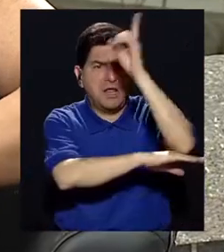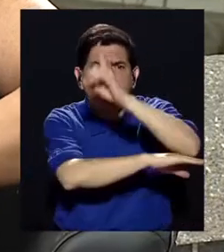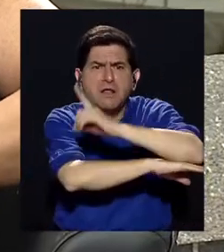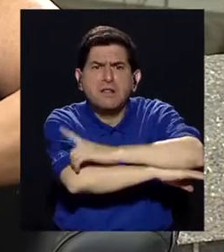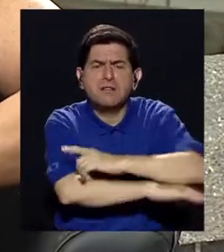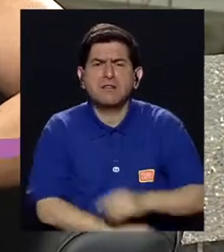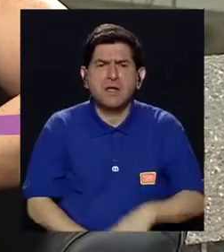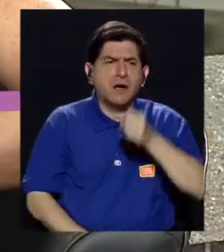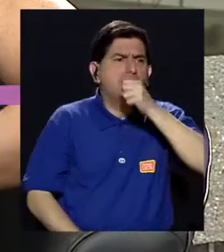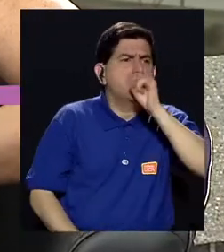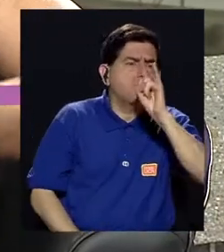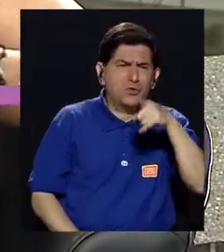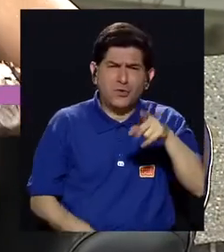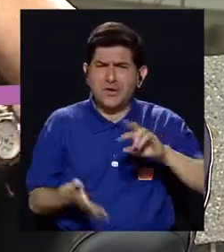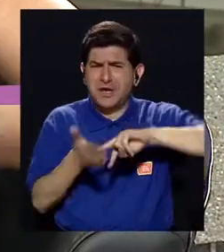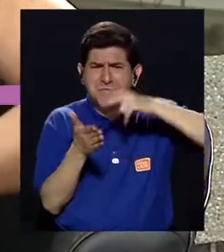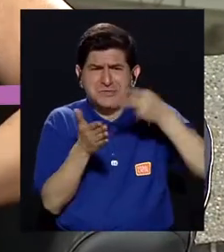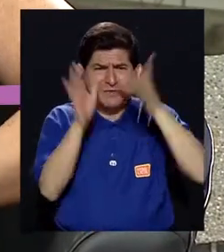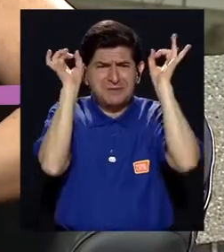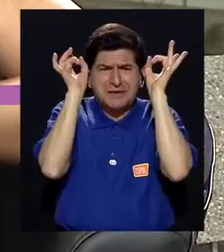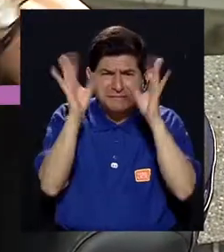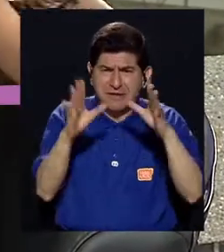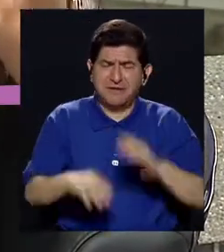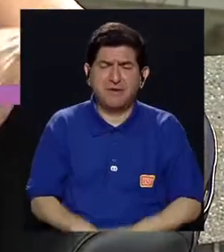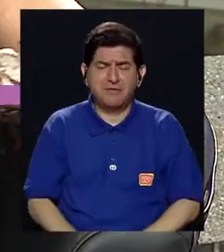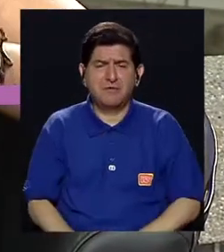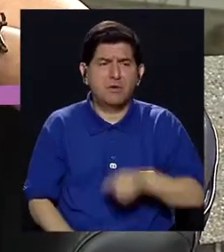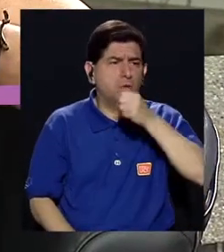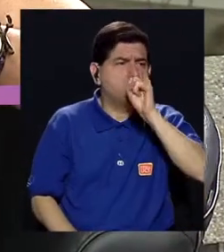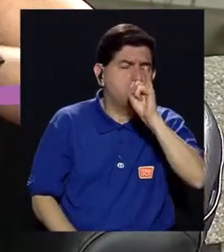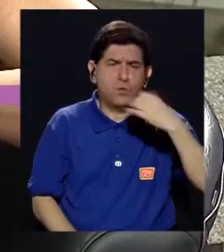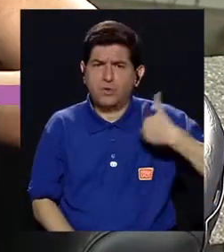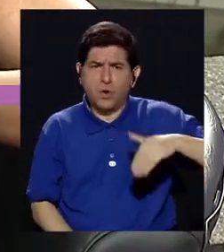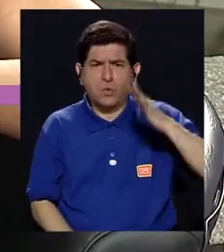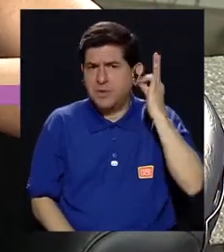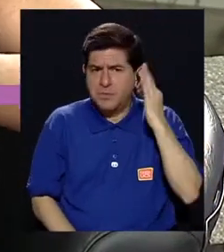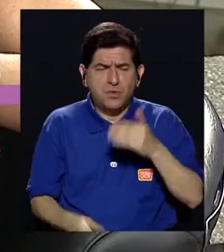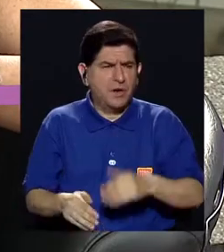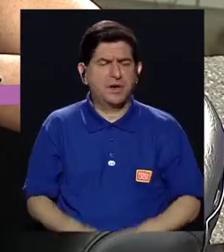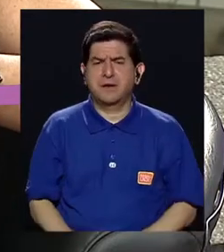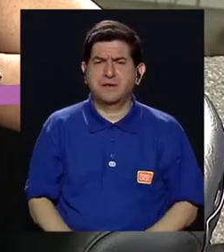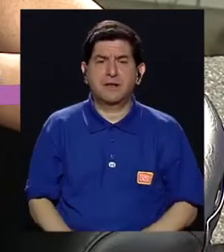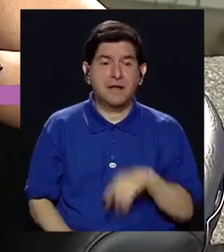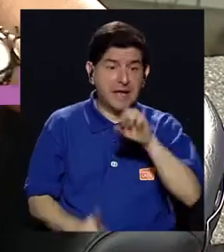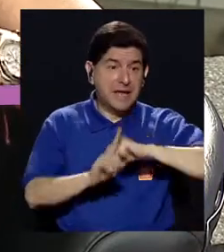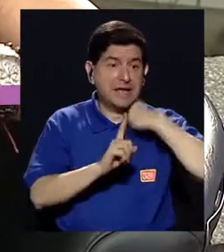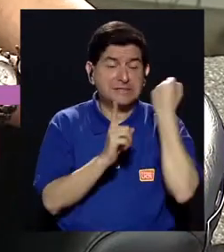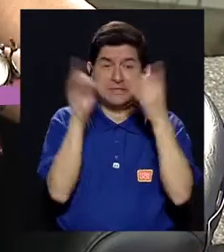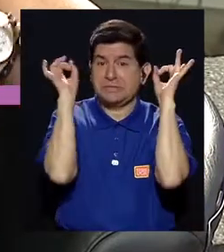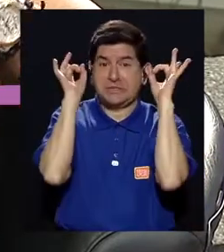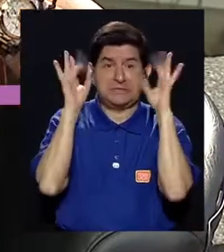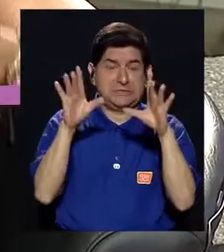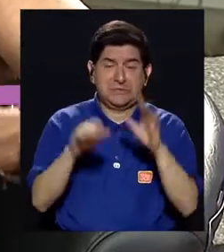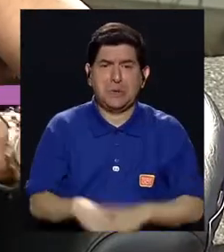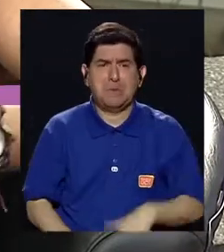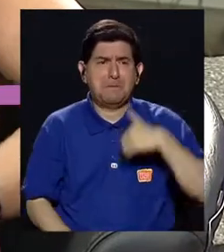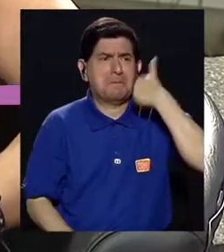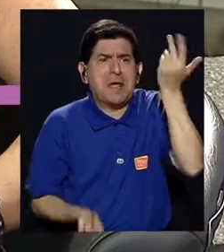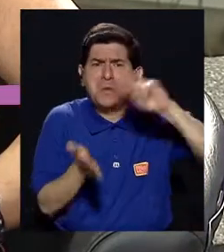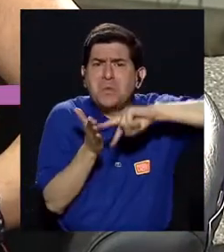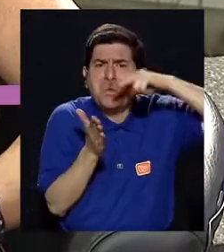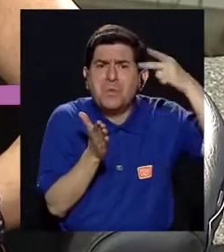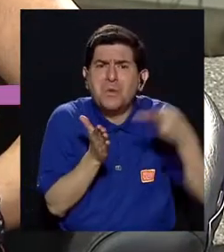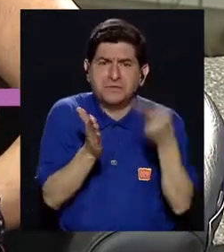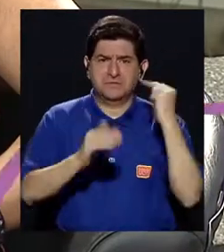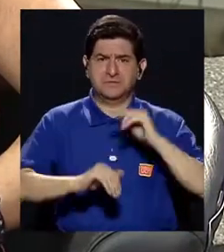día al condón, que eso era perverso, al condón femenino, el masculino, que eso era una barbaridad, que debería dar